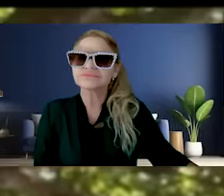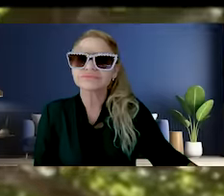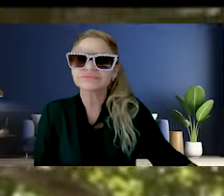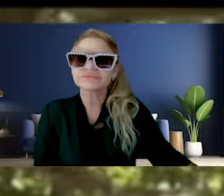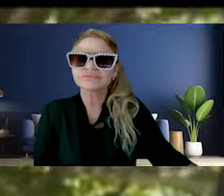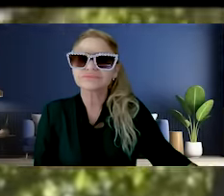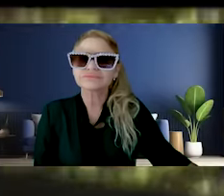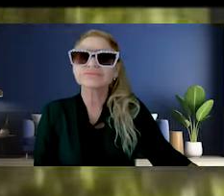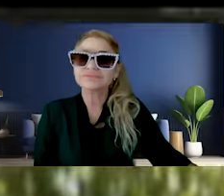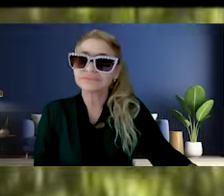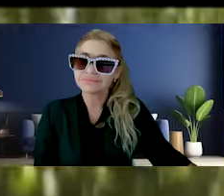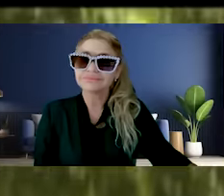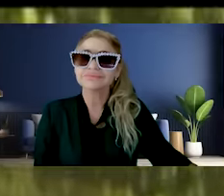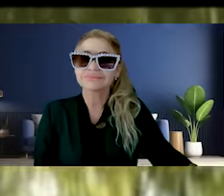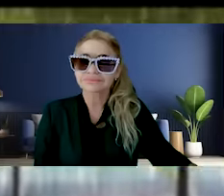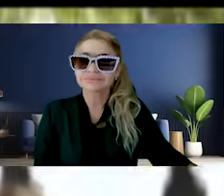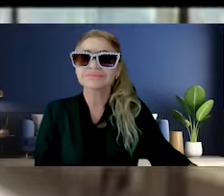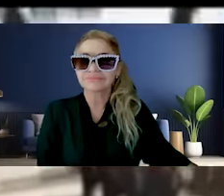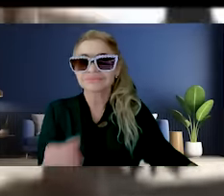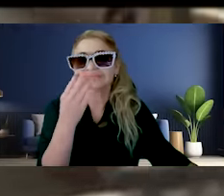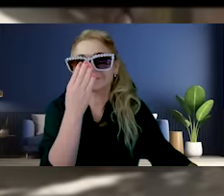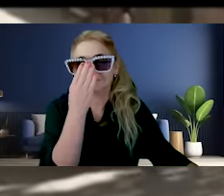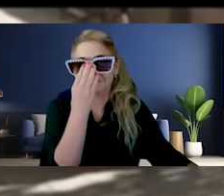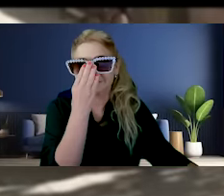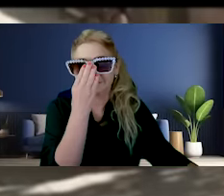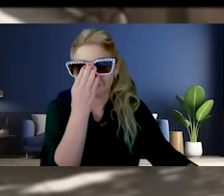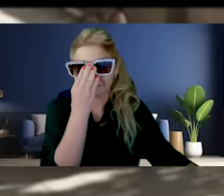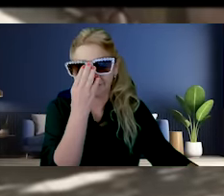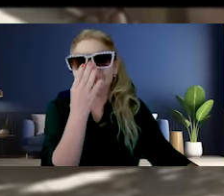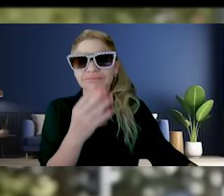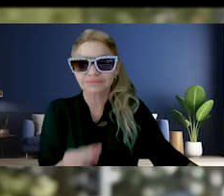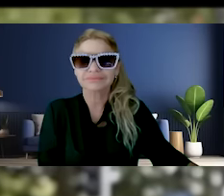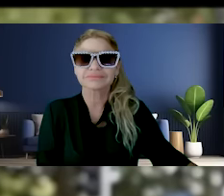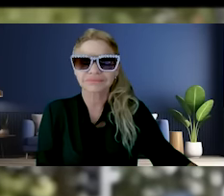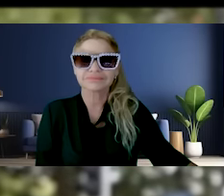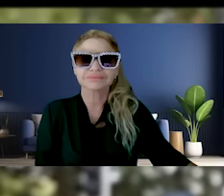más críticos ven como un atentado contra la privacidad de millones de ciudadanos.